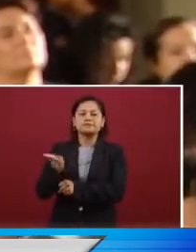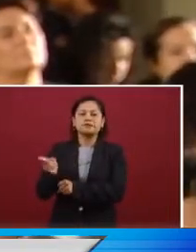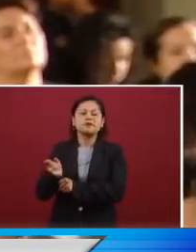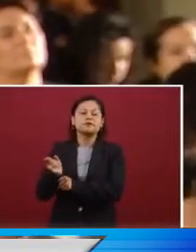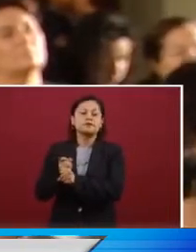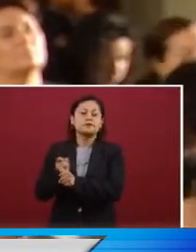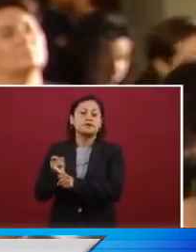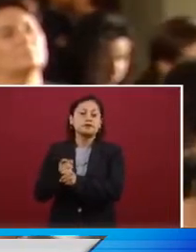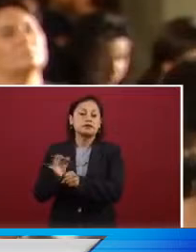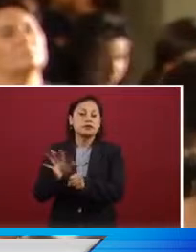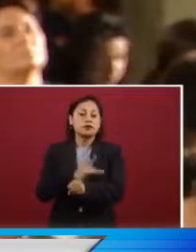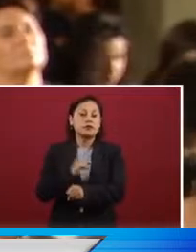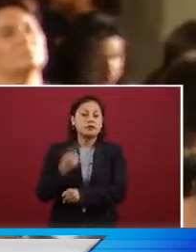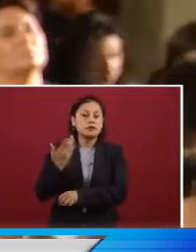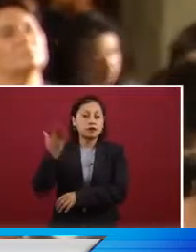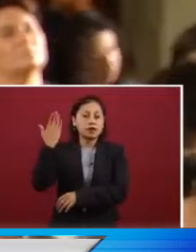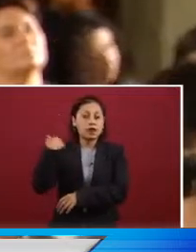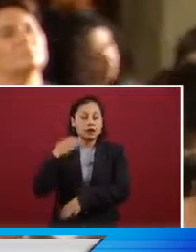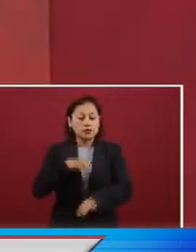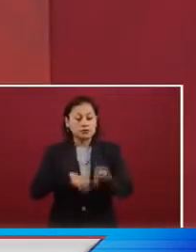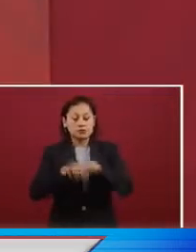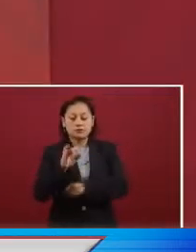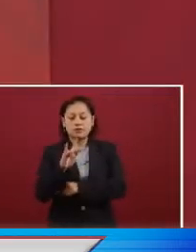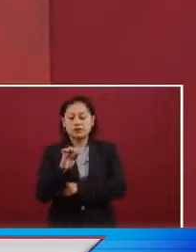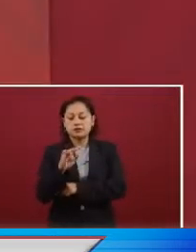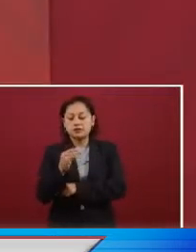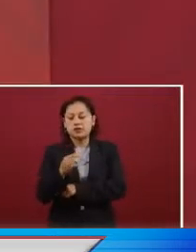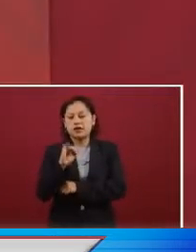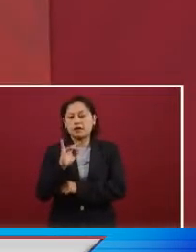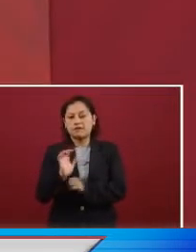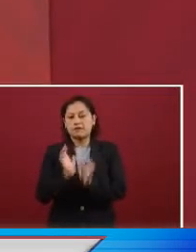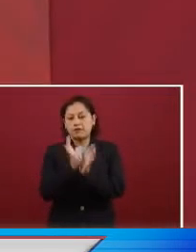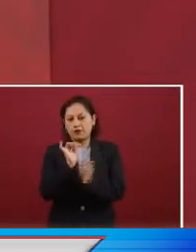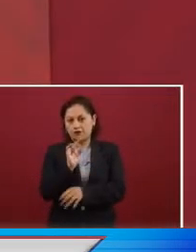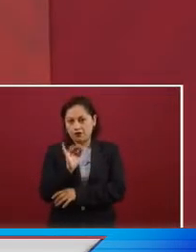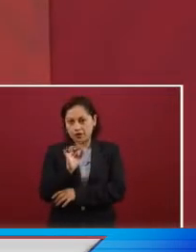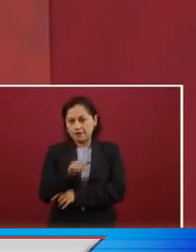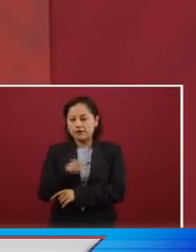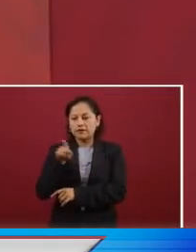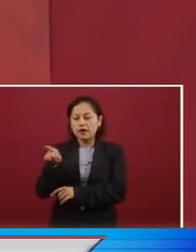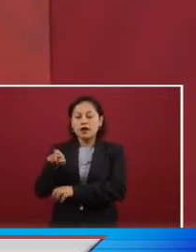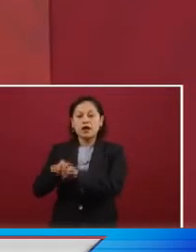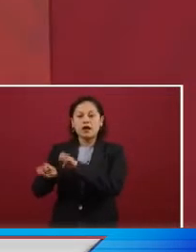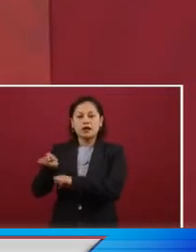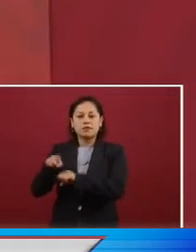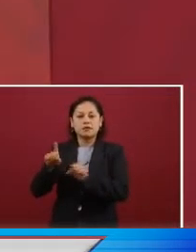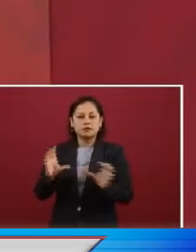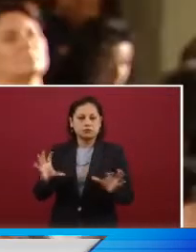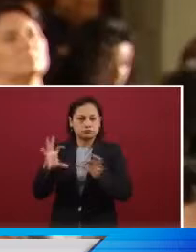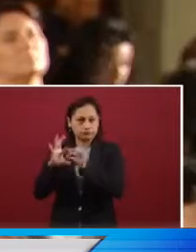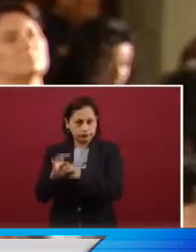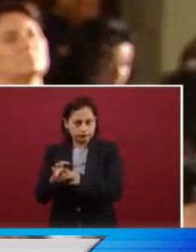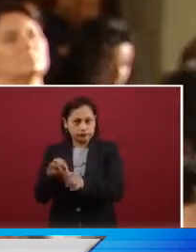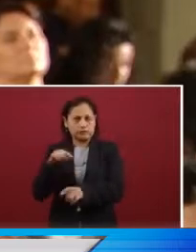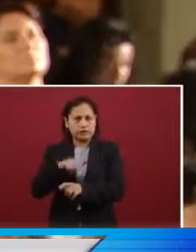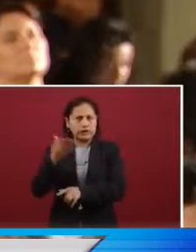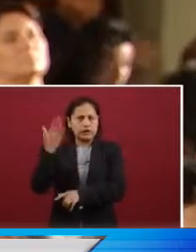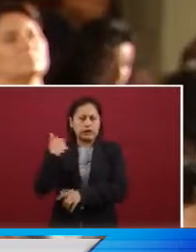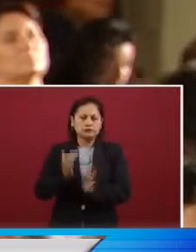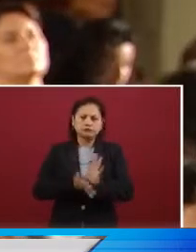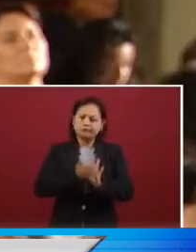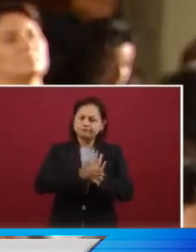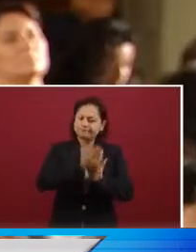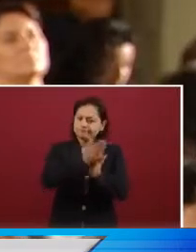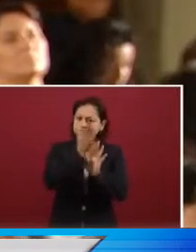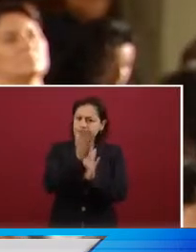mentira. El presidente señala que el gobierno no está al servicio de grupos de intereses creados, por lo que se trabaja para separar el poder económico del poder